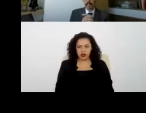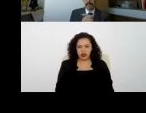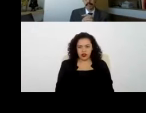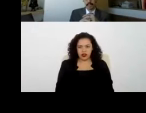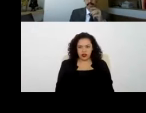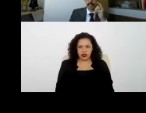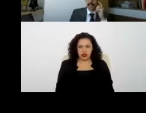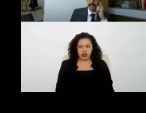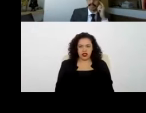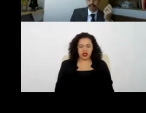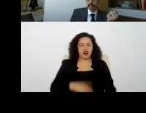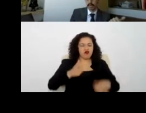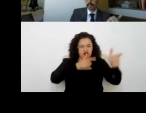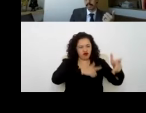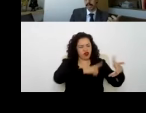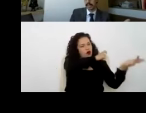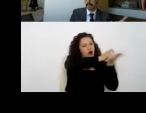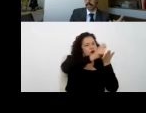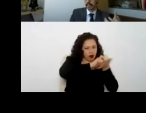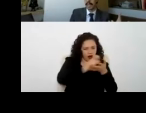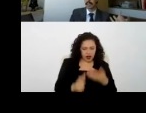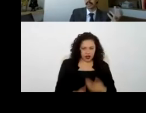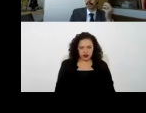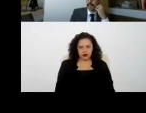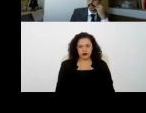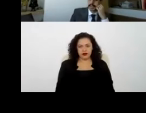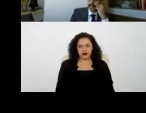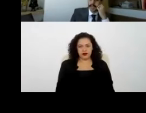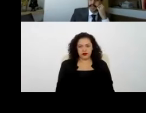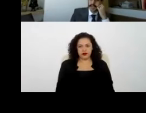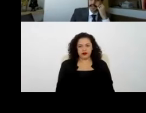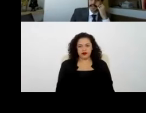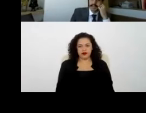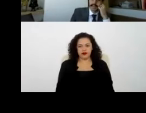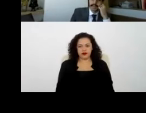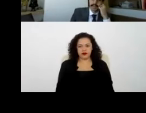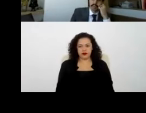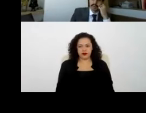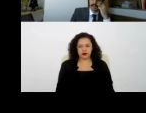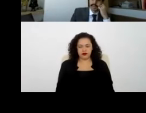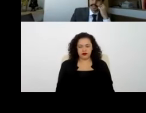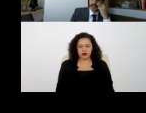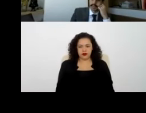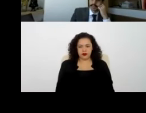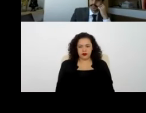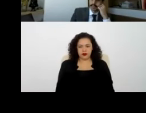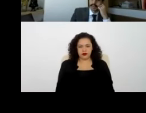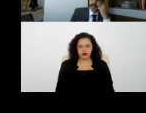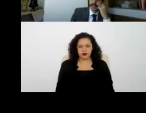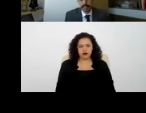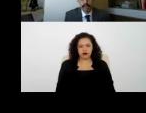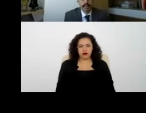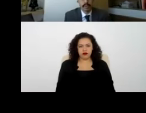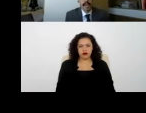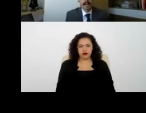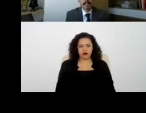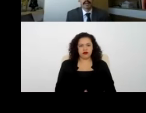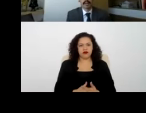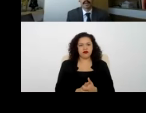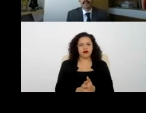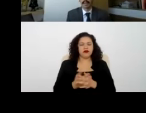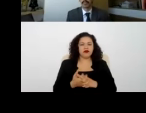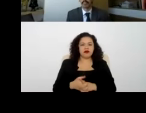conseguirles armas, incluso el mantenimiento básico de este tipo de organizaciones. Eso ya